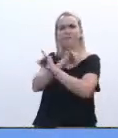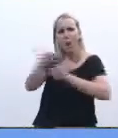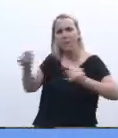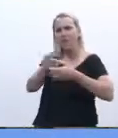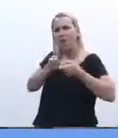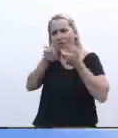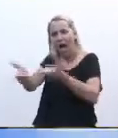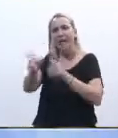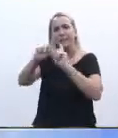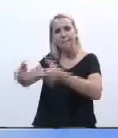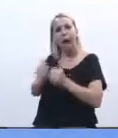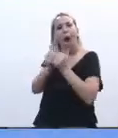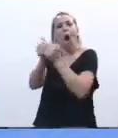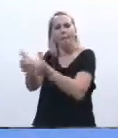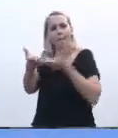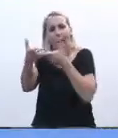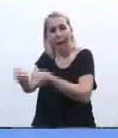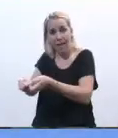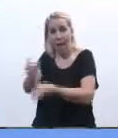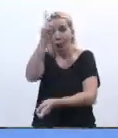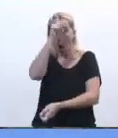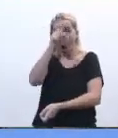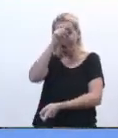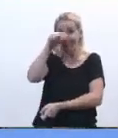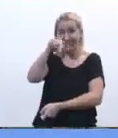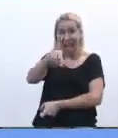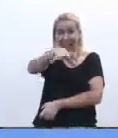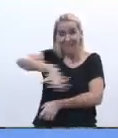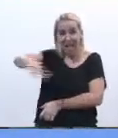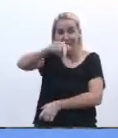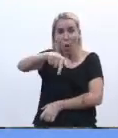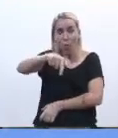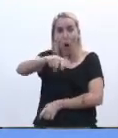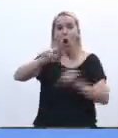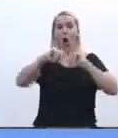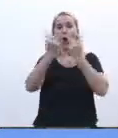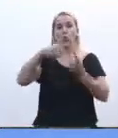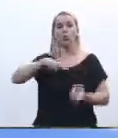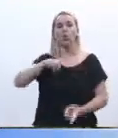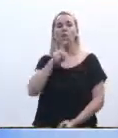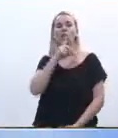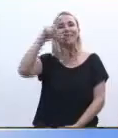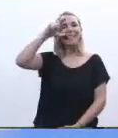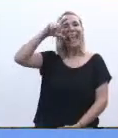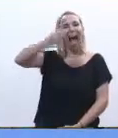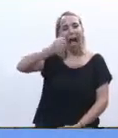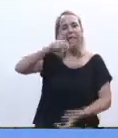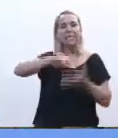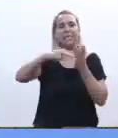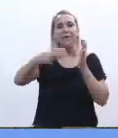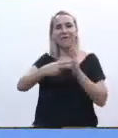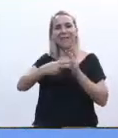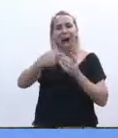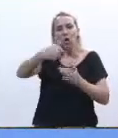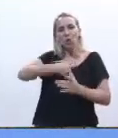acompaña, conjuntamente con el Hospital Castro Rendón, donde en el consultorio TEA, que significa